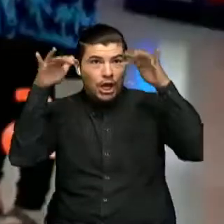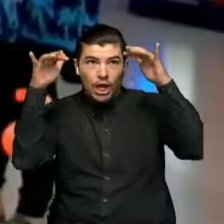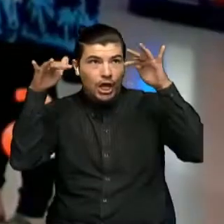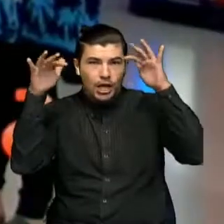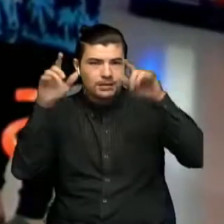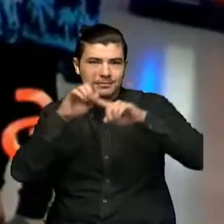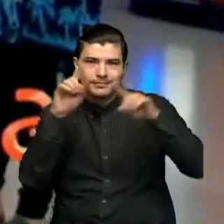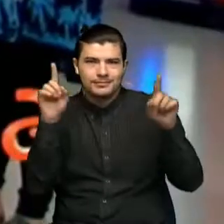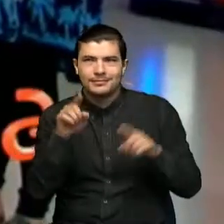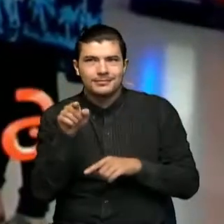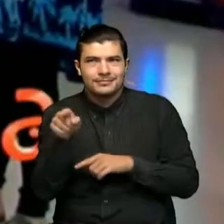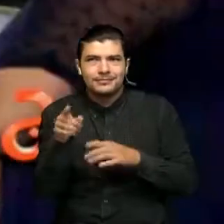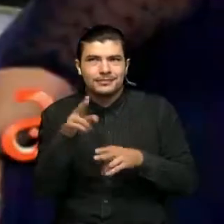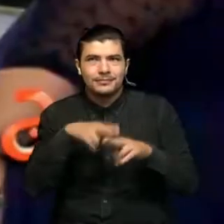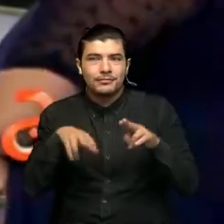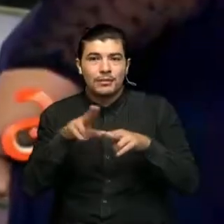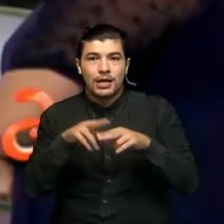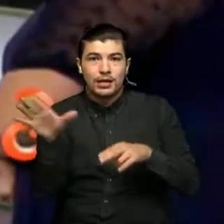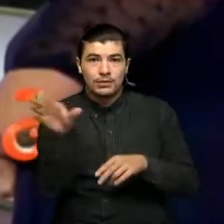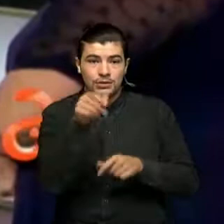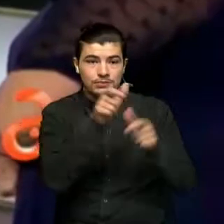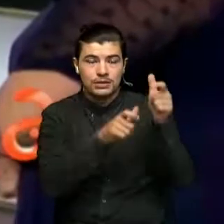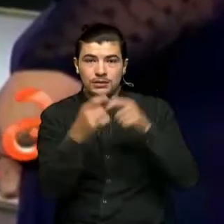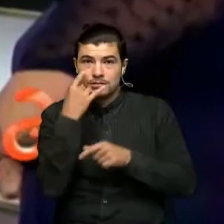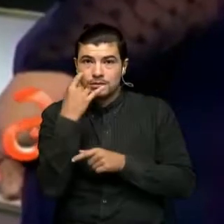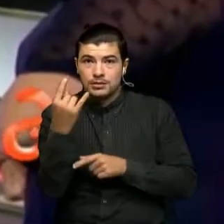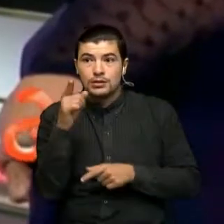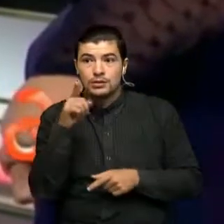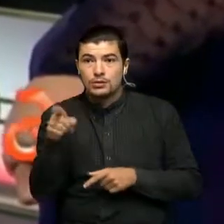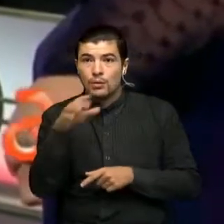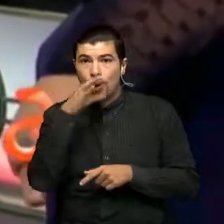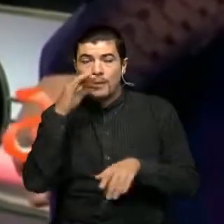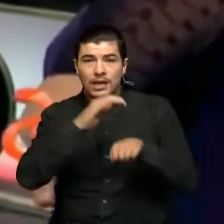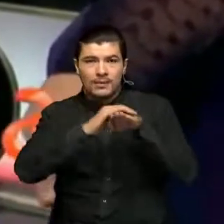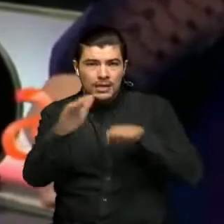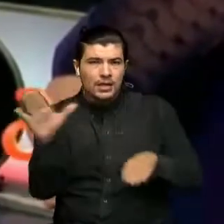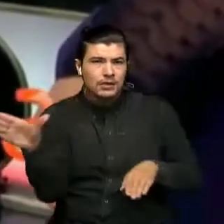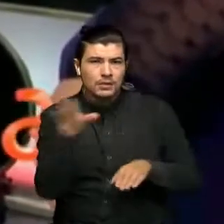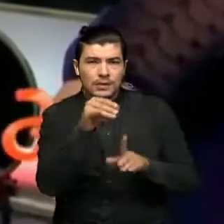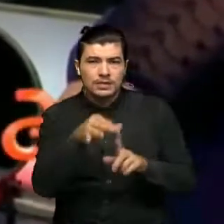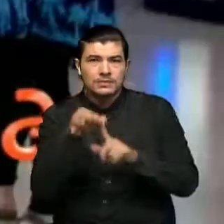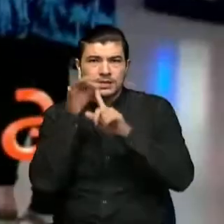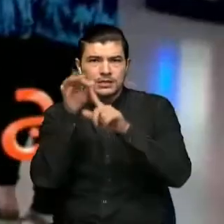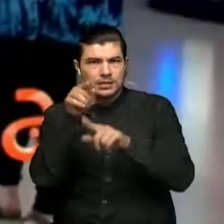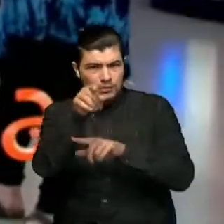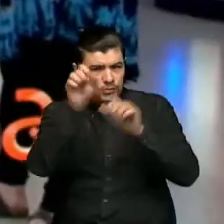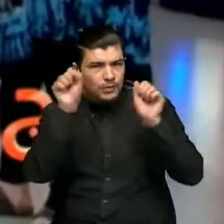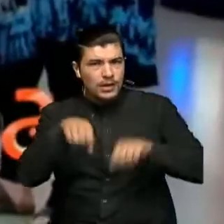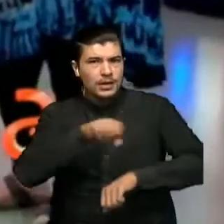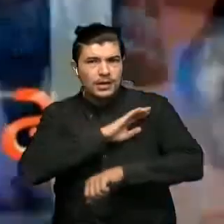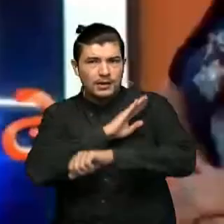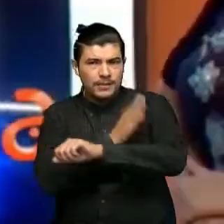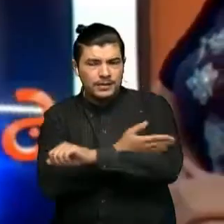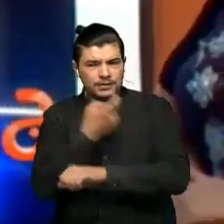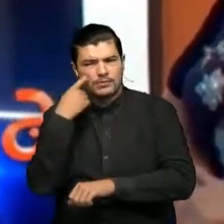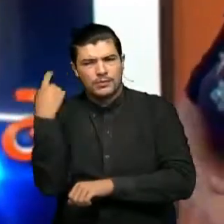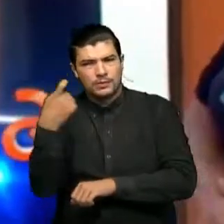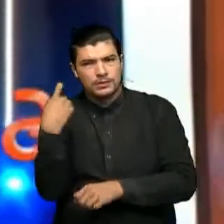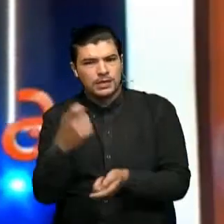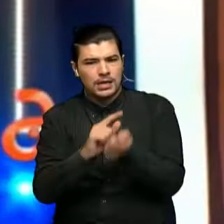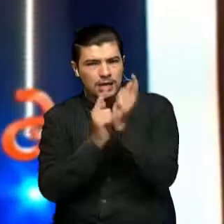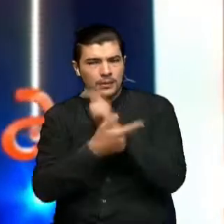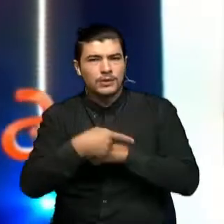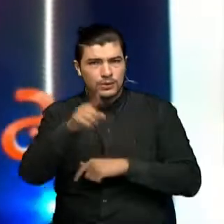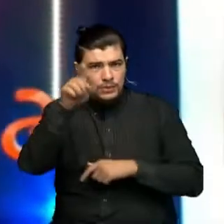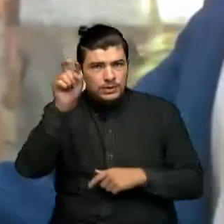hacerte para todas aquellas personas interesadas tony kamo así una invitación especial para que se atrevan a buscar el cambio que necesitan